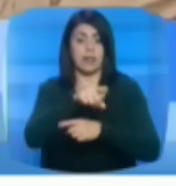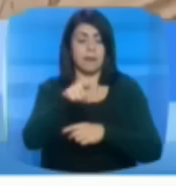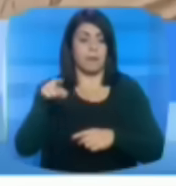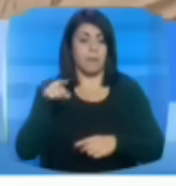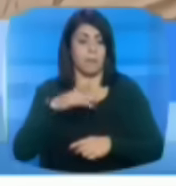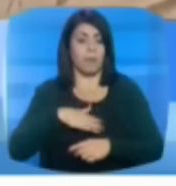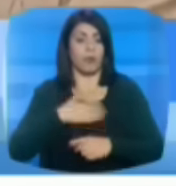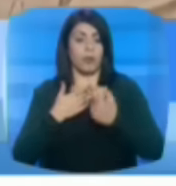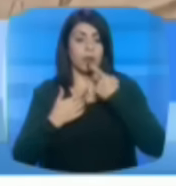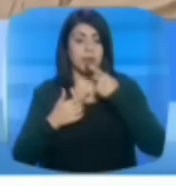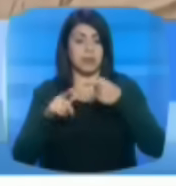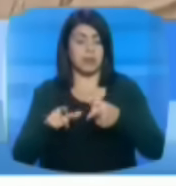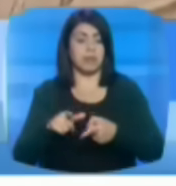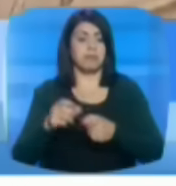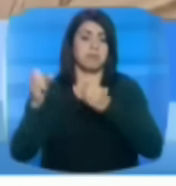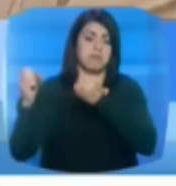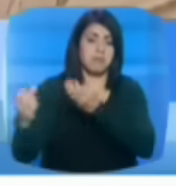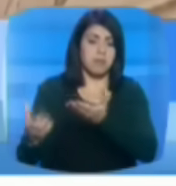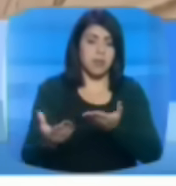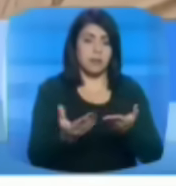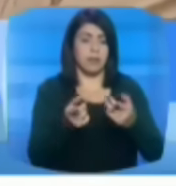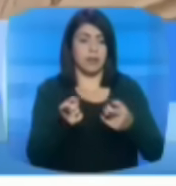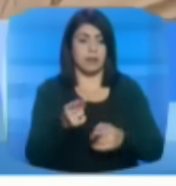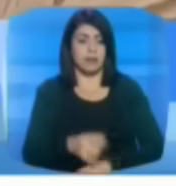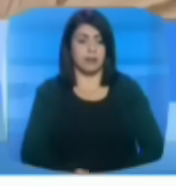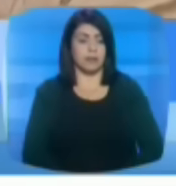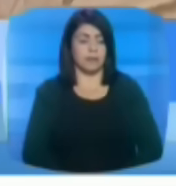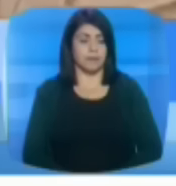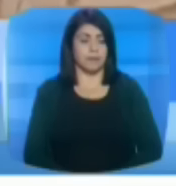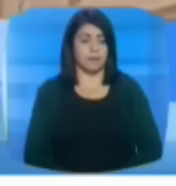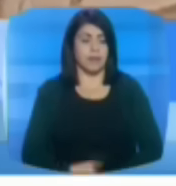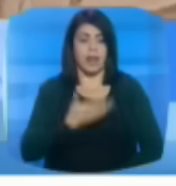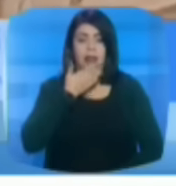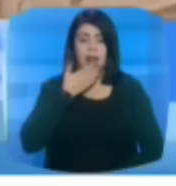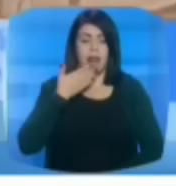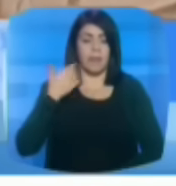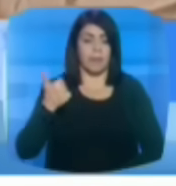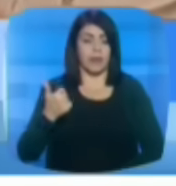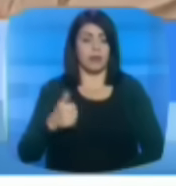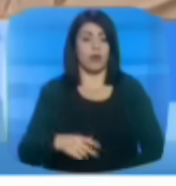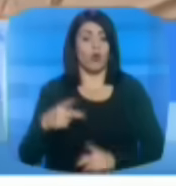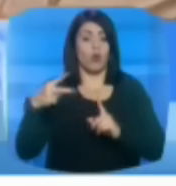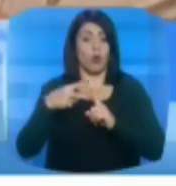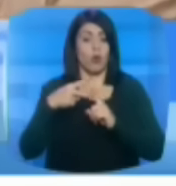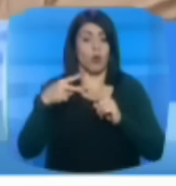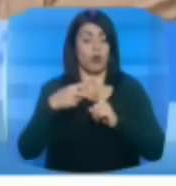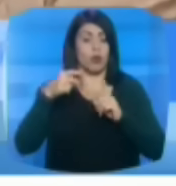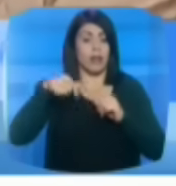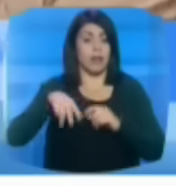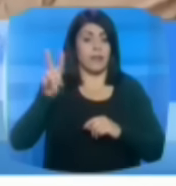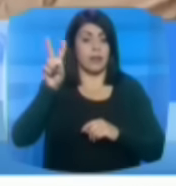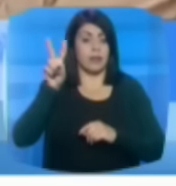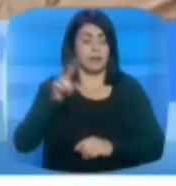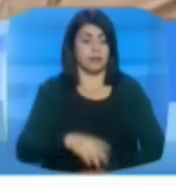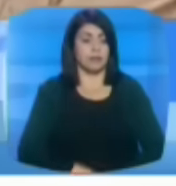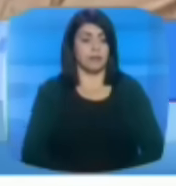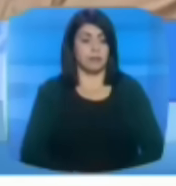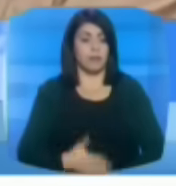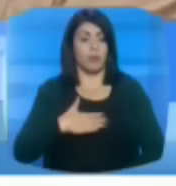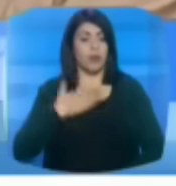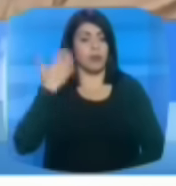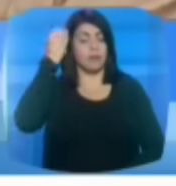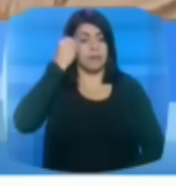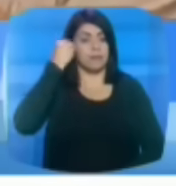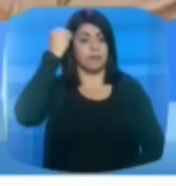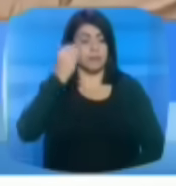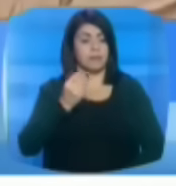le podemos decir que sean bienvenidos, y hay la mejor red hotelera de Venezuela y podría